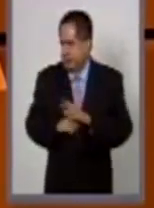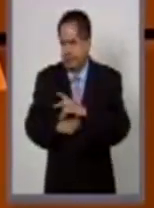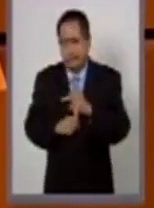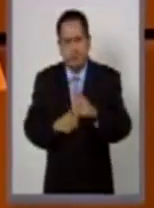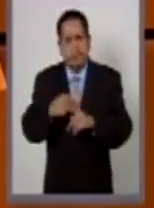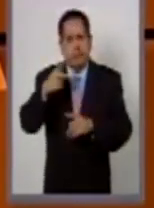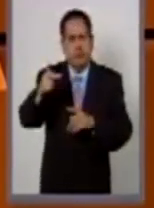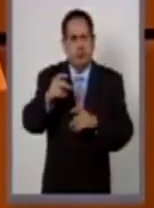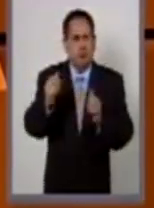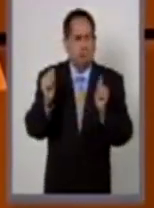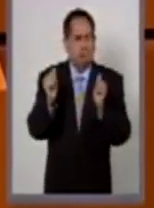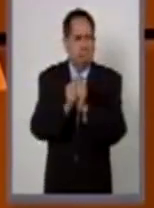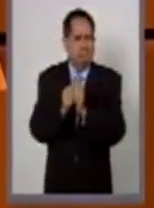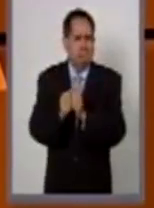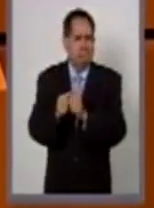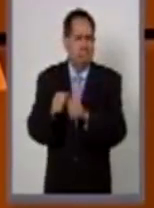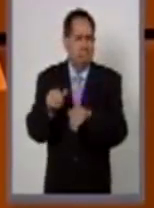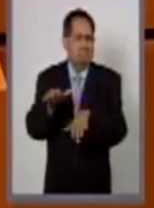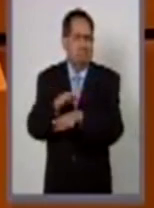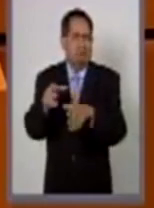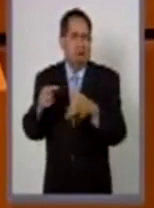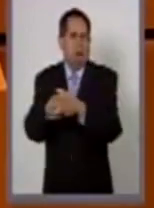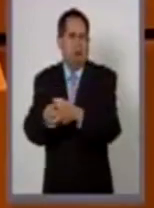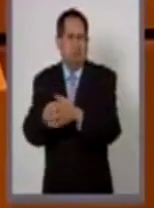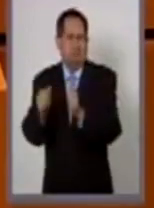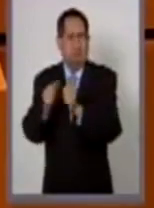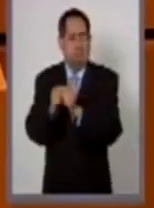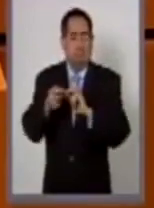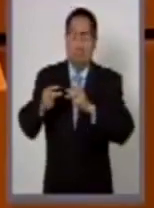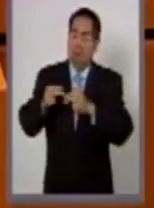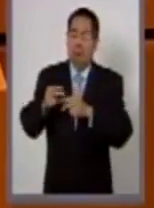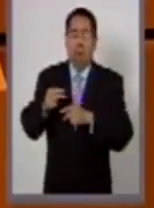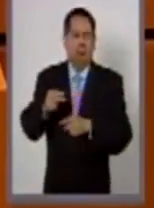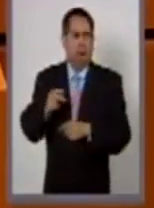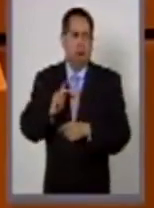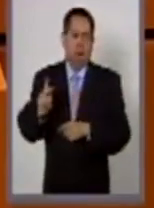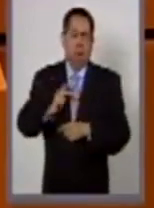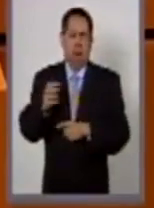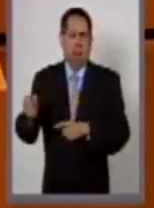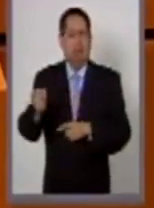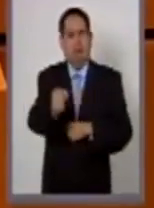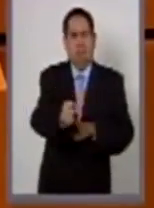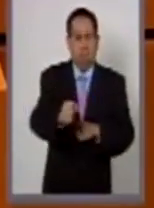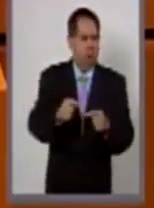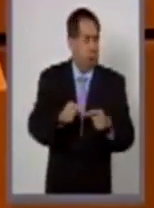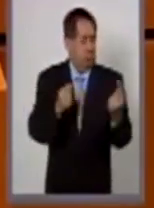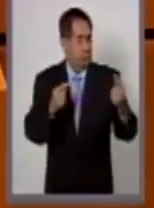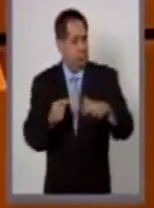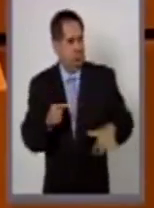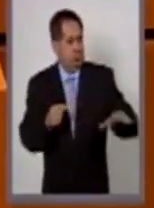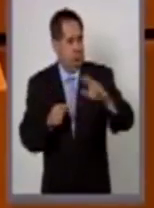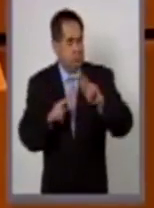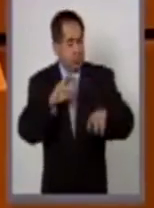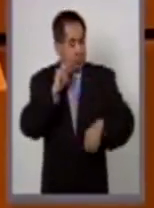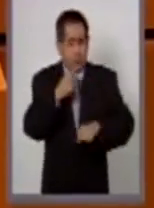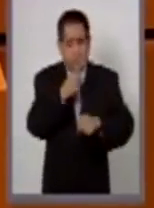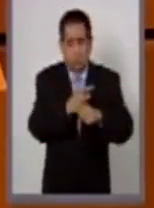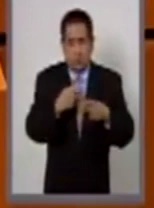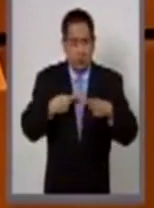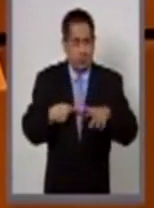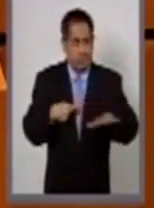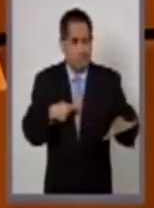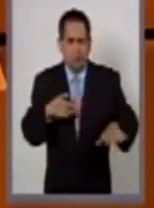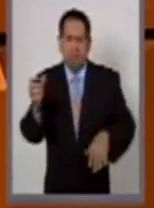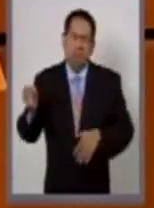su compinche, a su alter ego, ¿verdad?, en contra de la voluntad explícita del Estado de